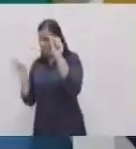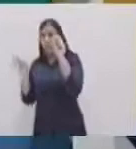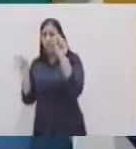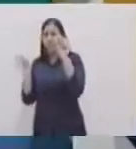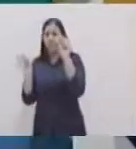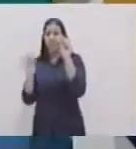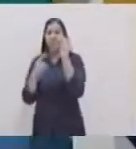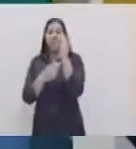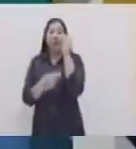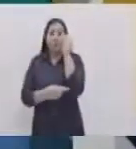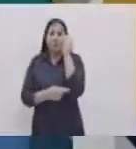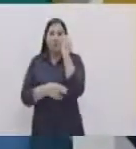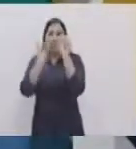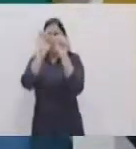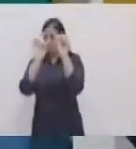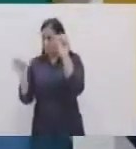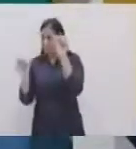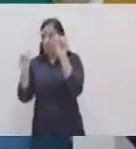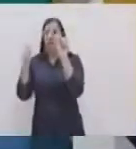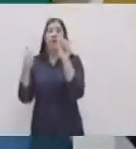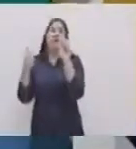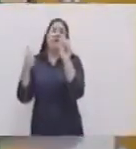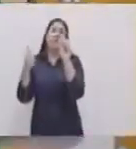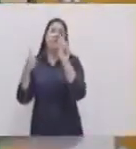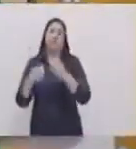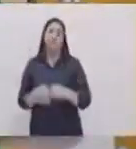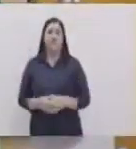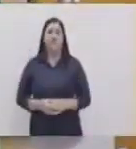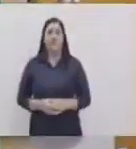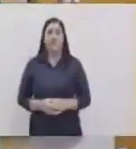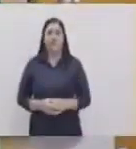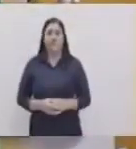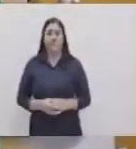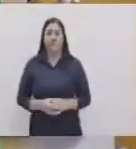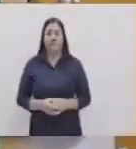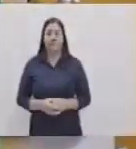acá, de nuestro segmento A.